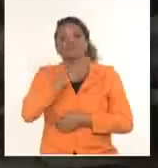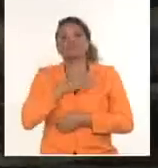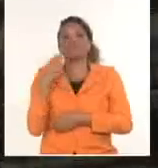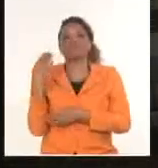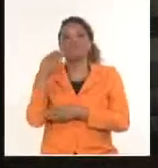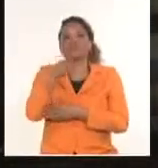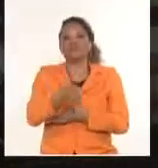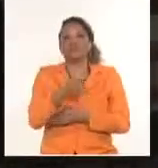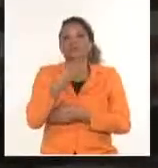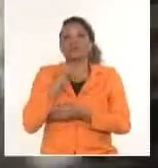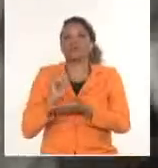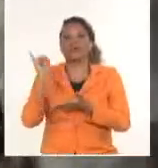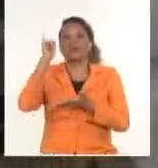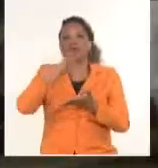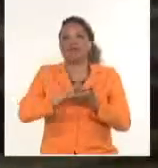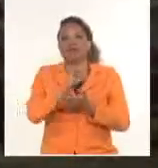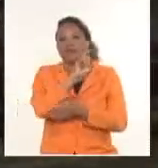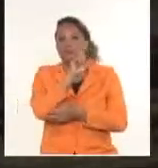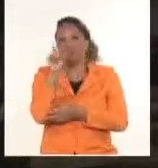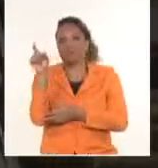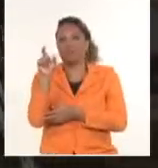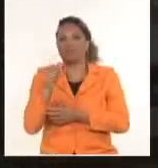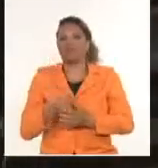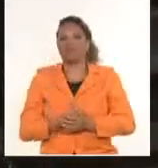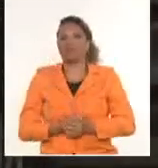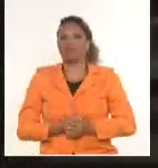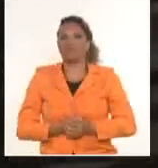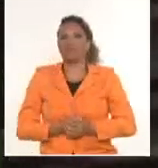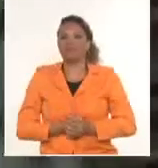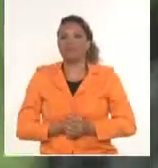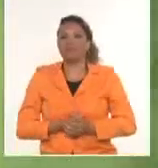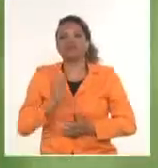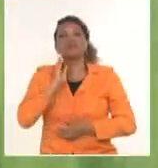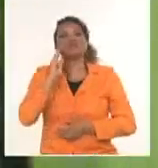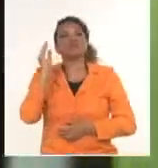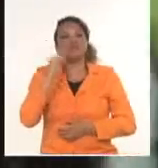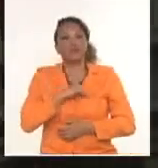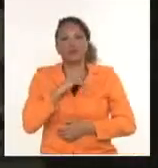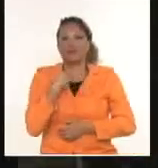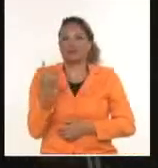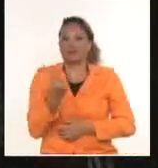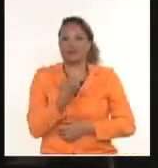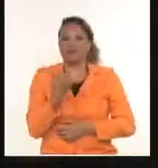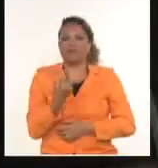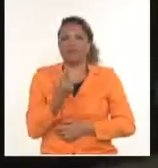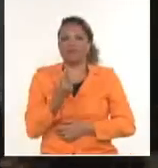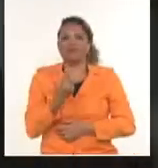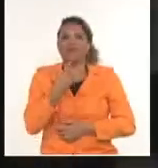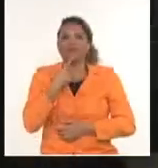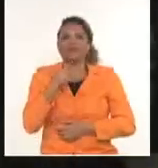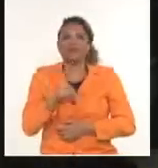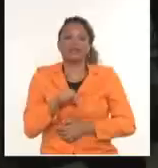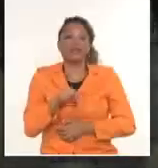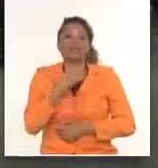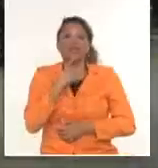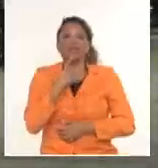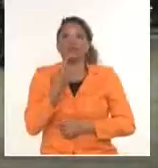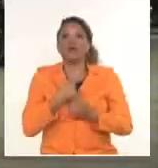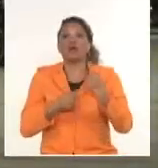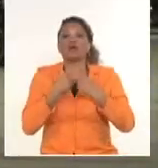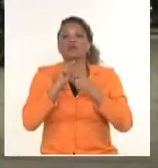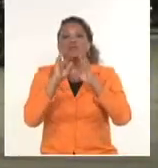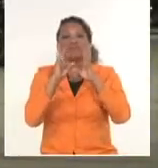del partido de nuestro país, que bueno, son conscientes de que pues esto también califica como un